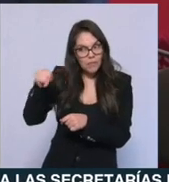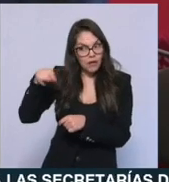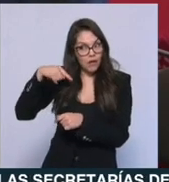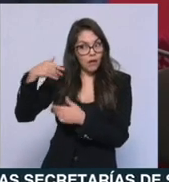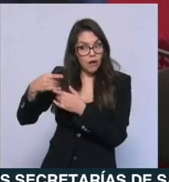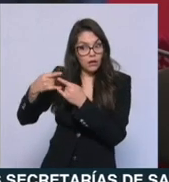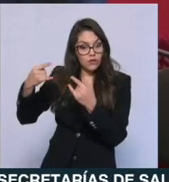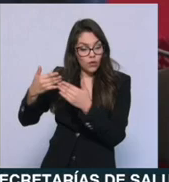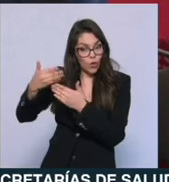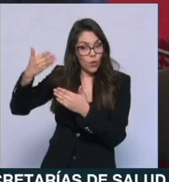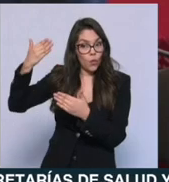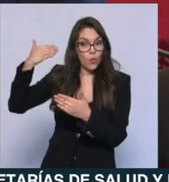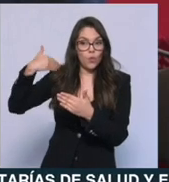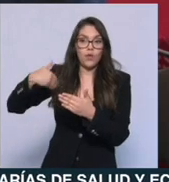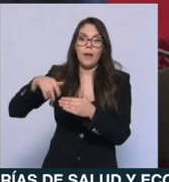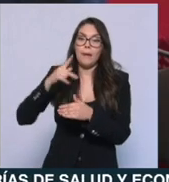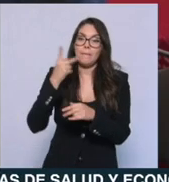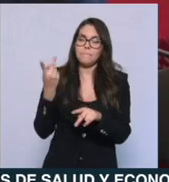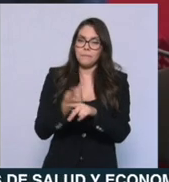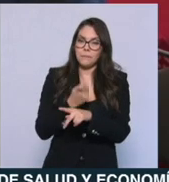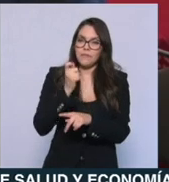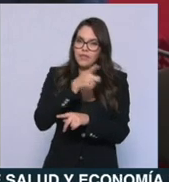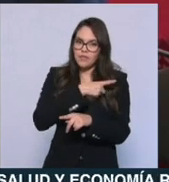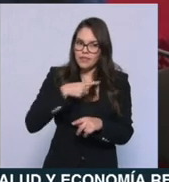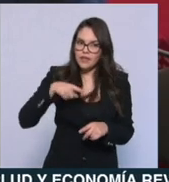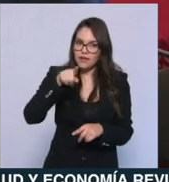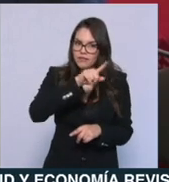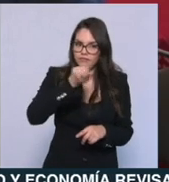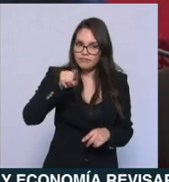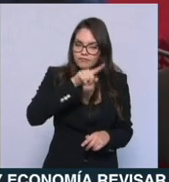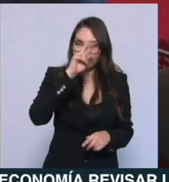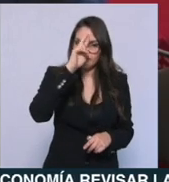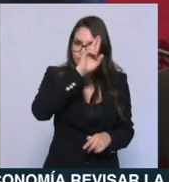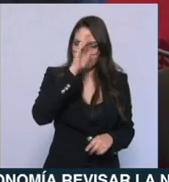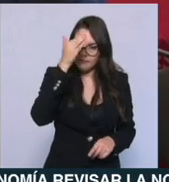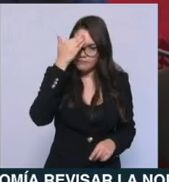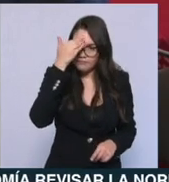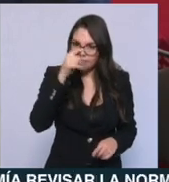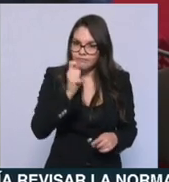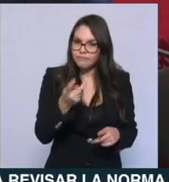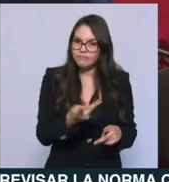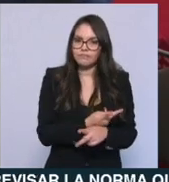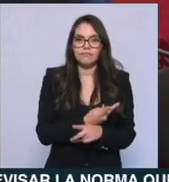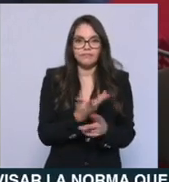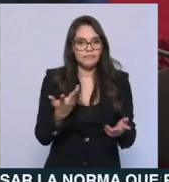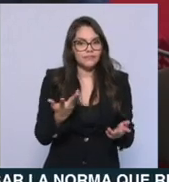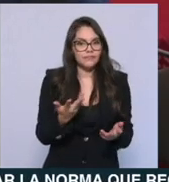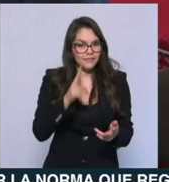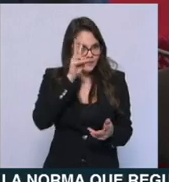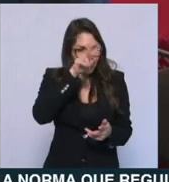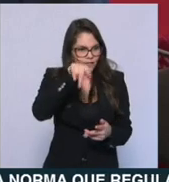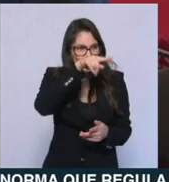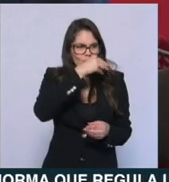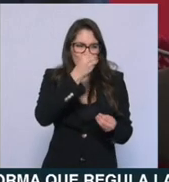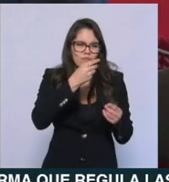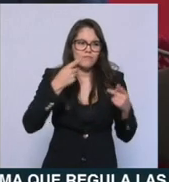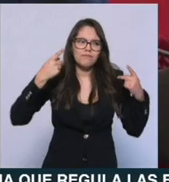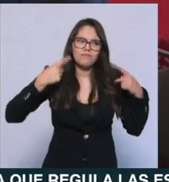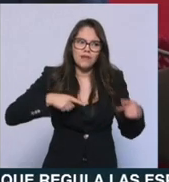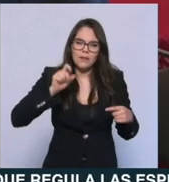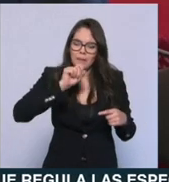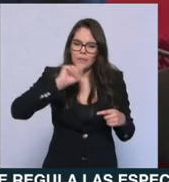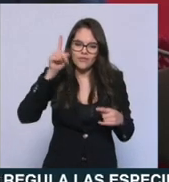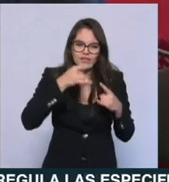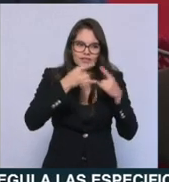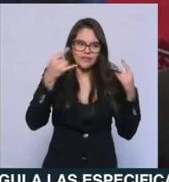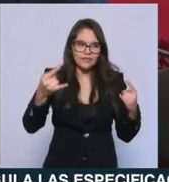lo han reconocido y corroborado y demostrado todos los historiadores de prestigio. Por tanto, esa es una verdad histórica. Existió un genocidio